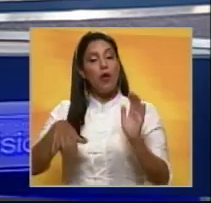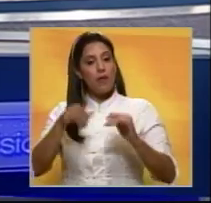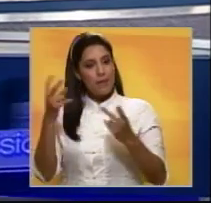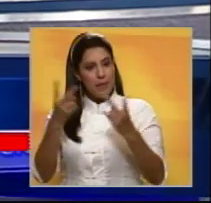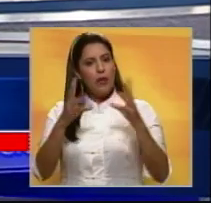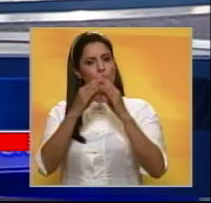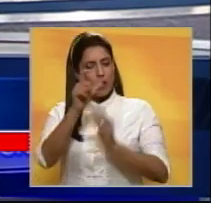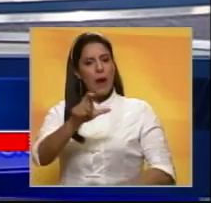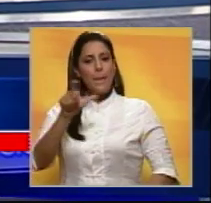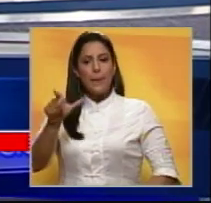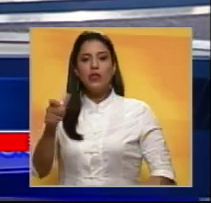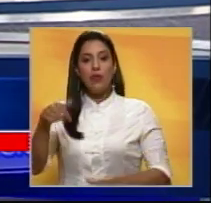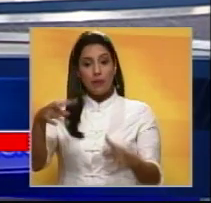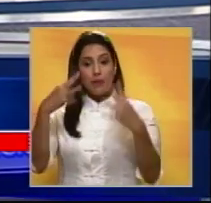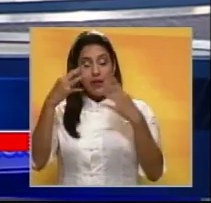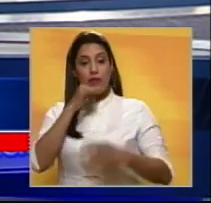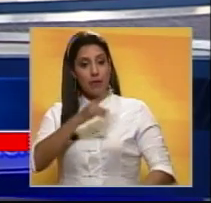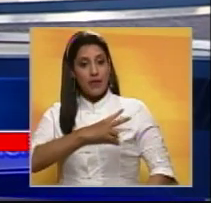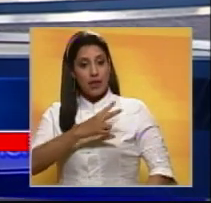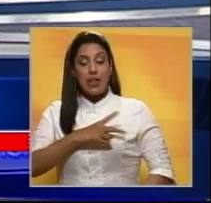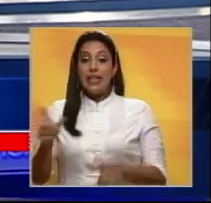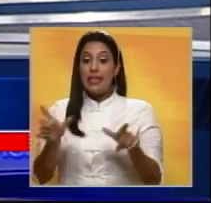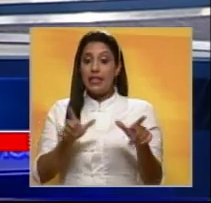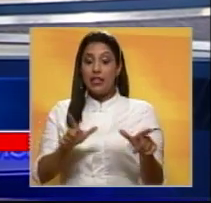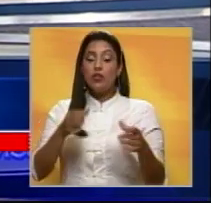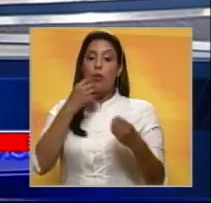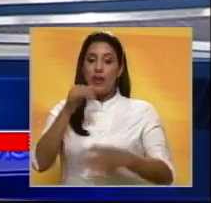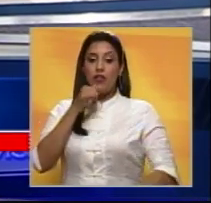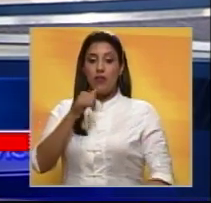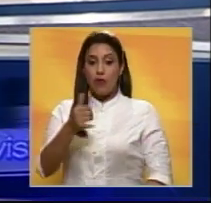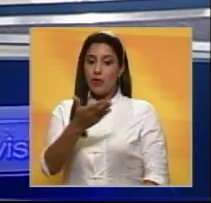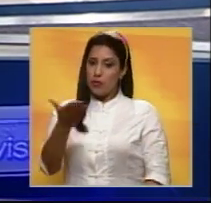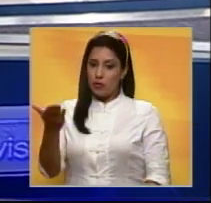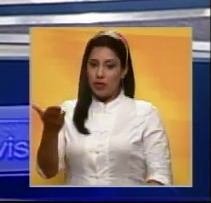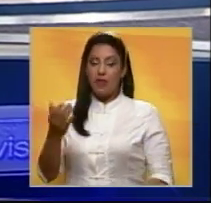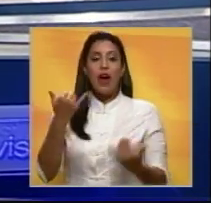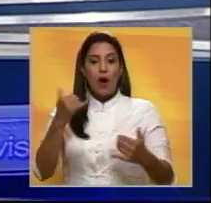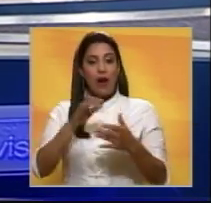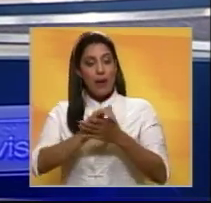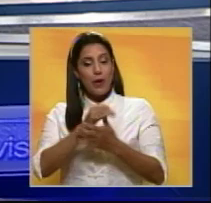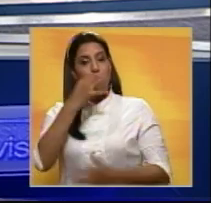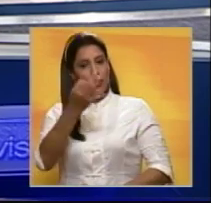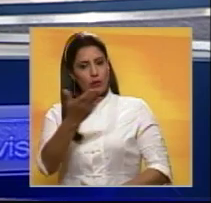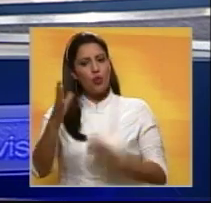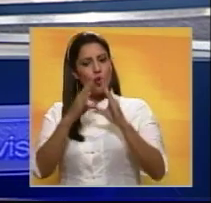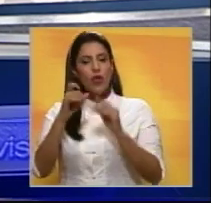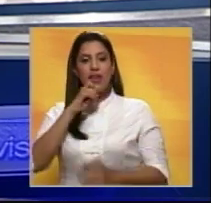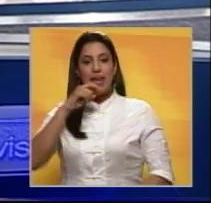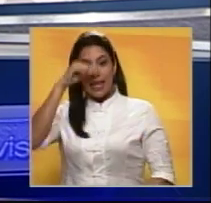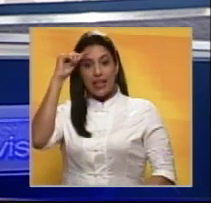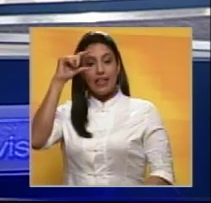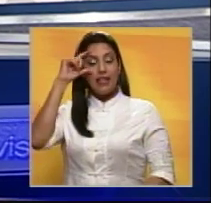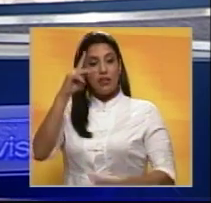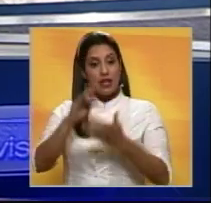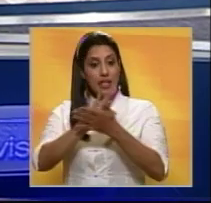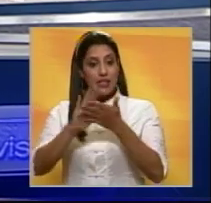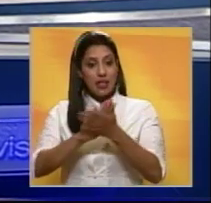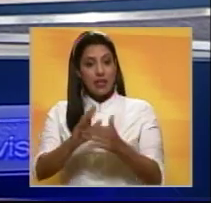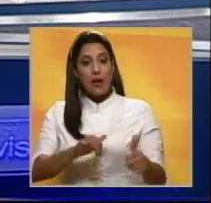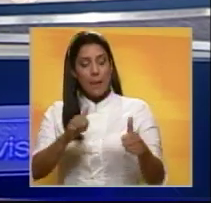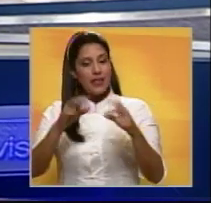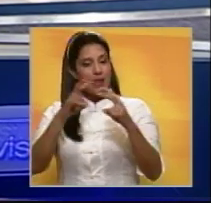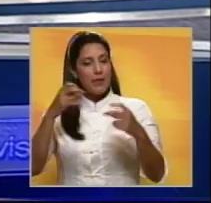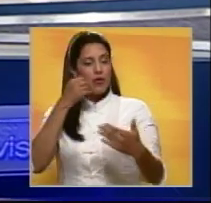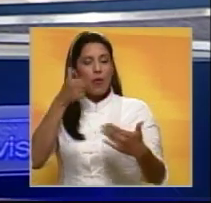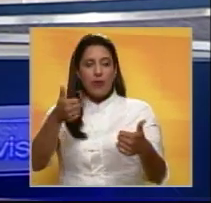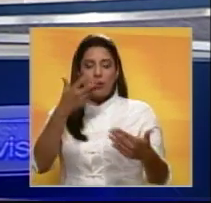todos bienvenidos a la emisión meridiana de Noticiero Venevisión. Ya estamos listos con las informaciones para ustedes. Amigos, buenas tardes para todos. Endrina Yepes, quien les habla, Néstor Brito Landa.